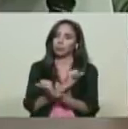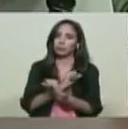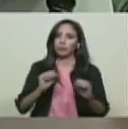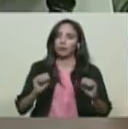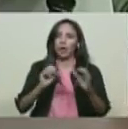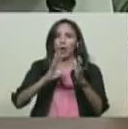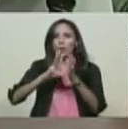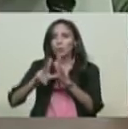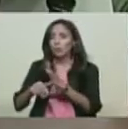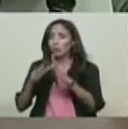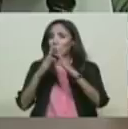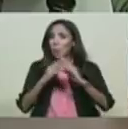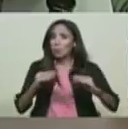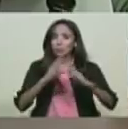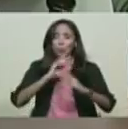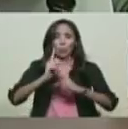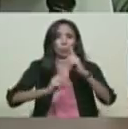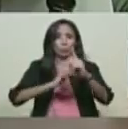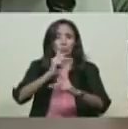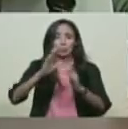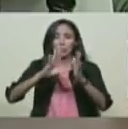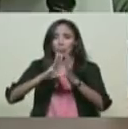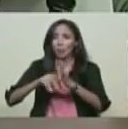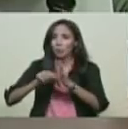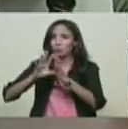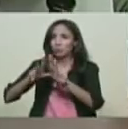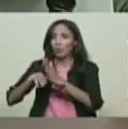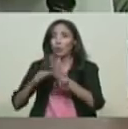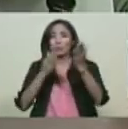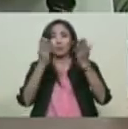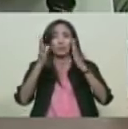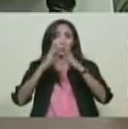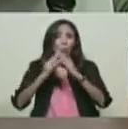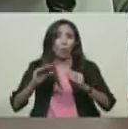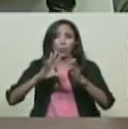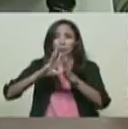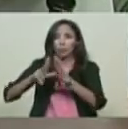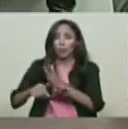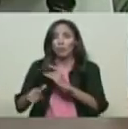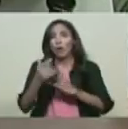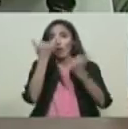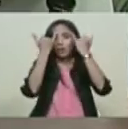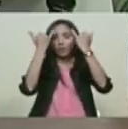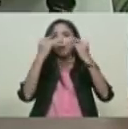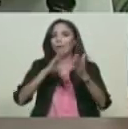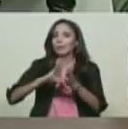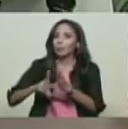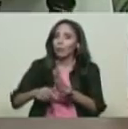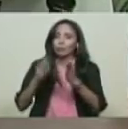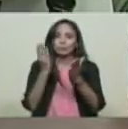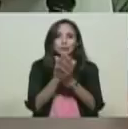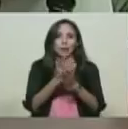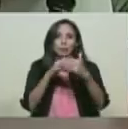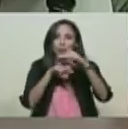Contrabando de todos los productos, de todos los servicios, de todo lo que a usted se le puede ocurrir.